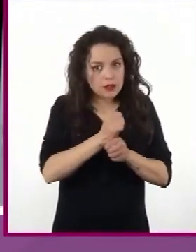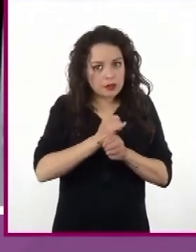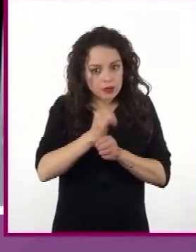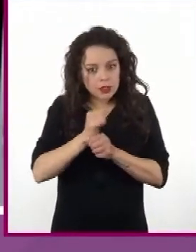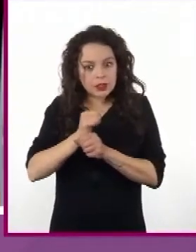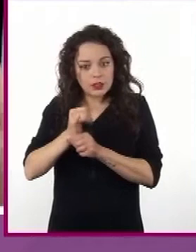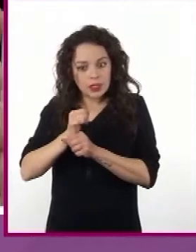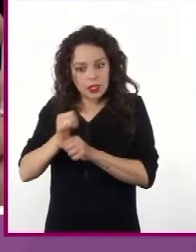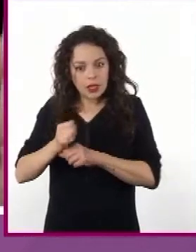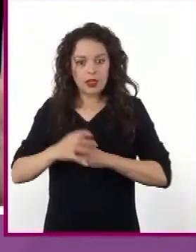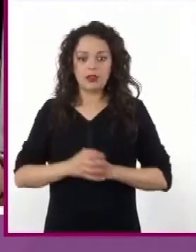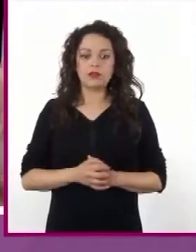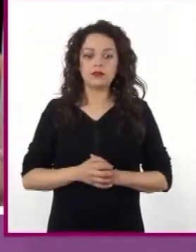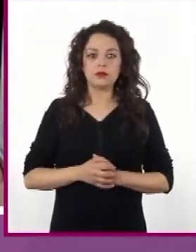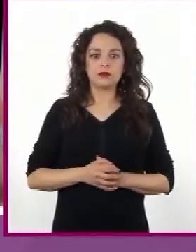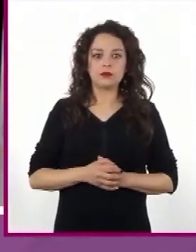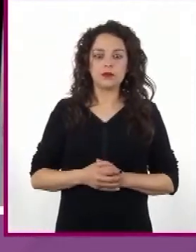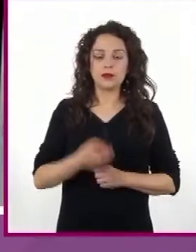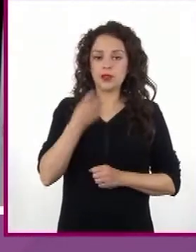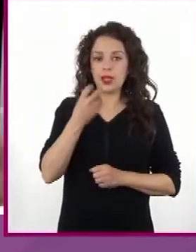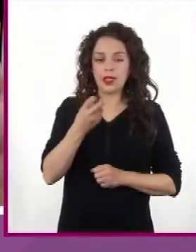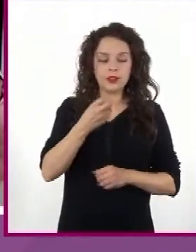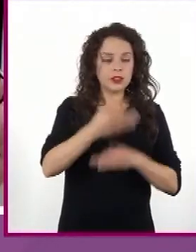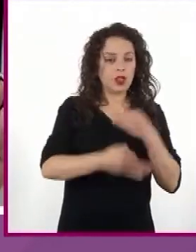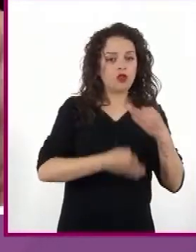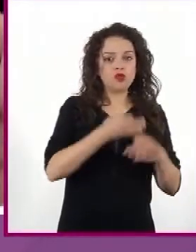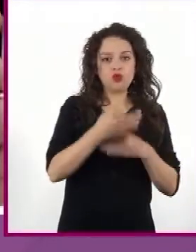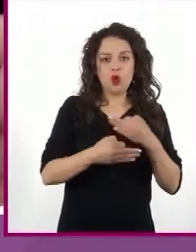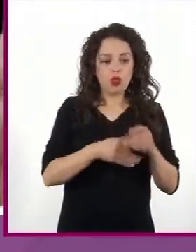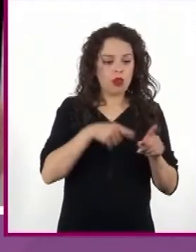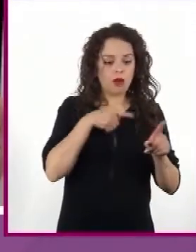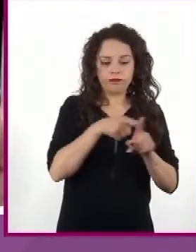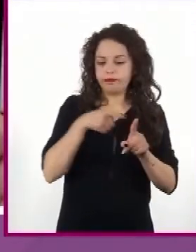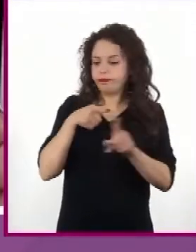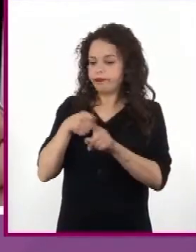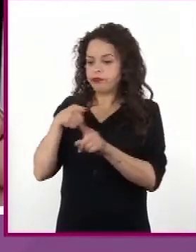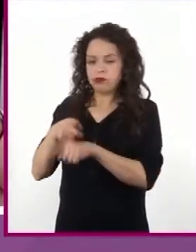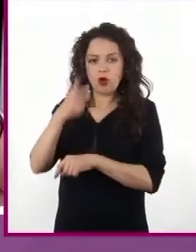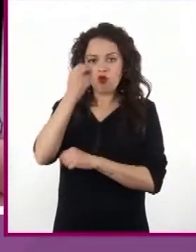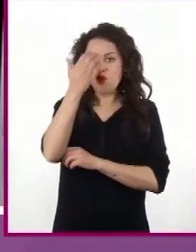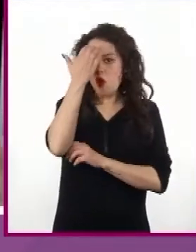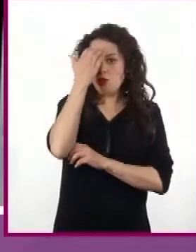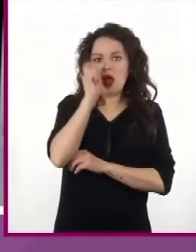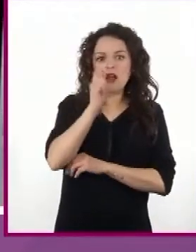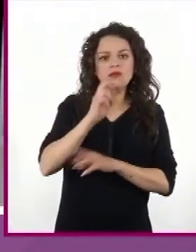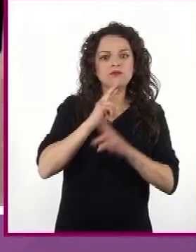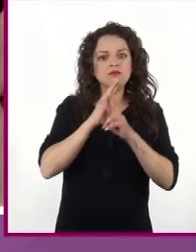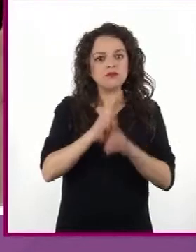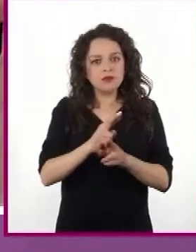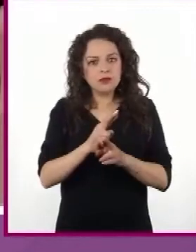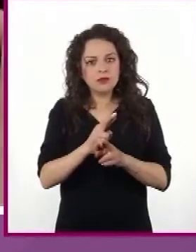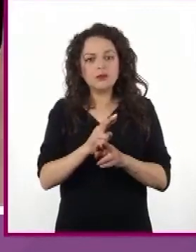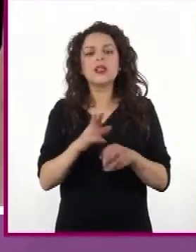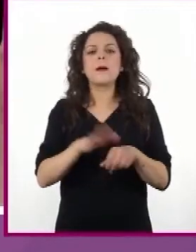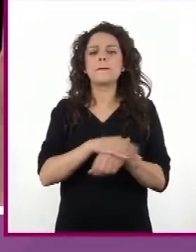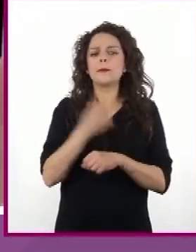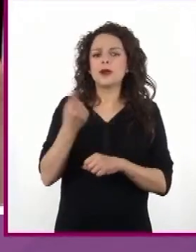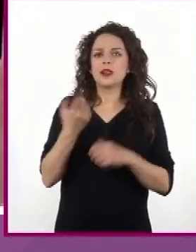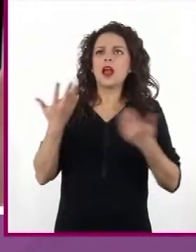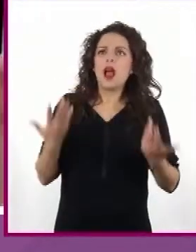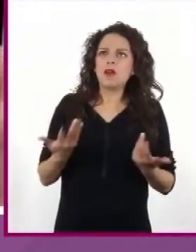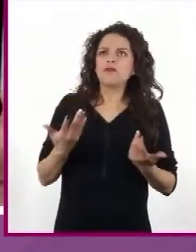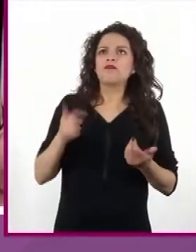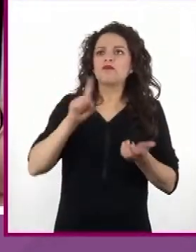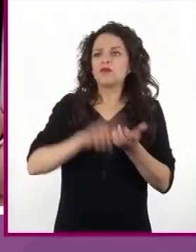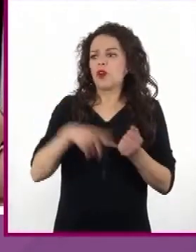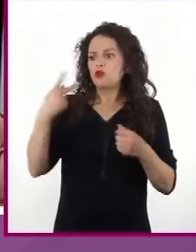biografiado, sino todos esos momentos en que no conocemos la respuesta. Sea porque hay zonas oscuras